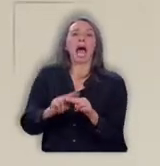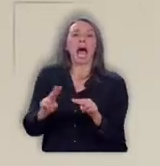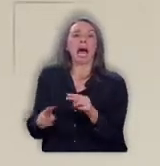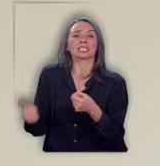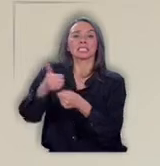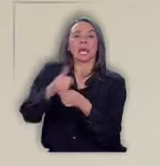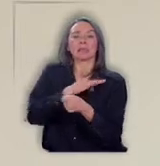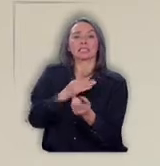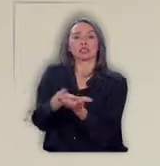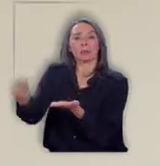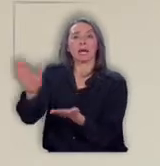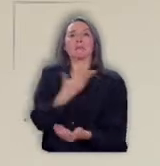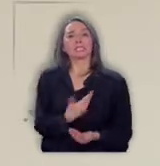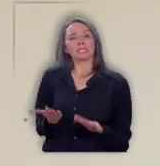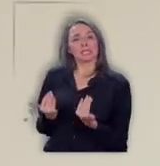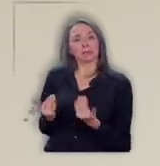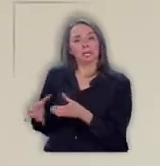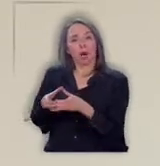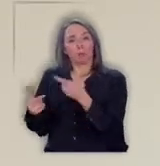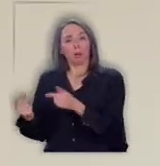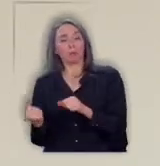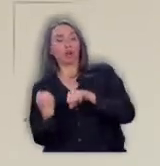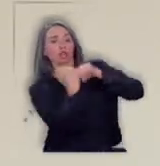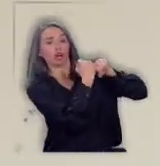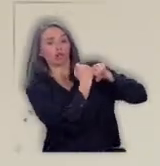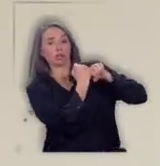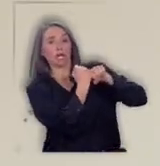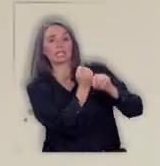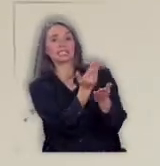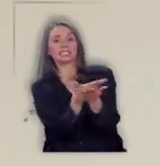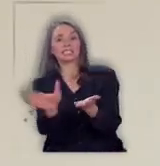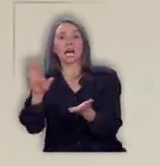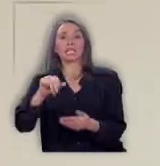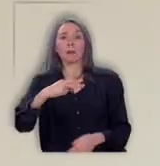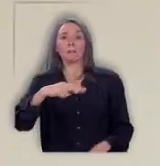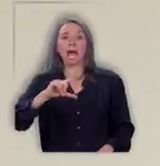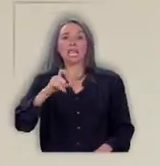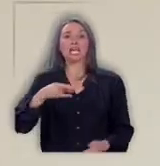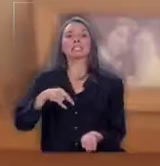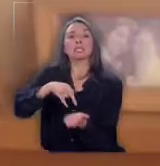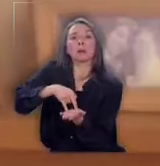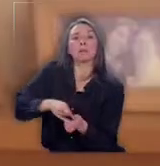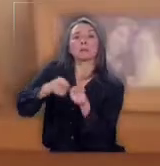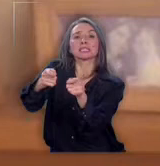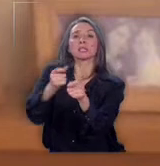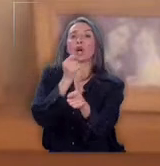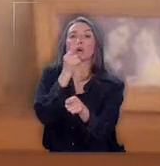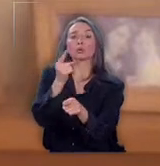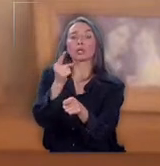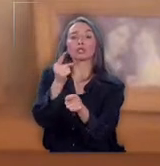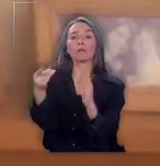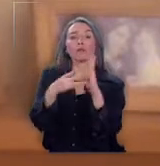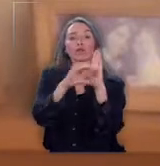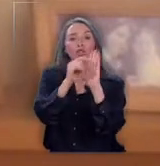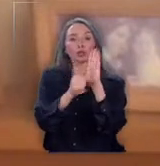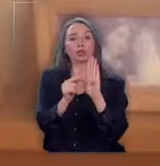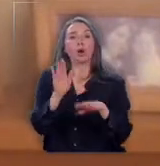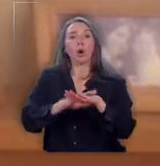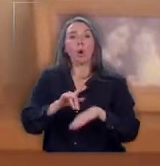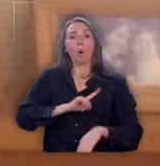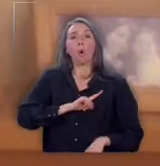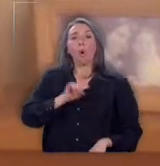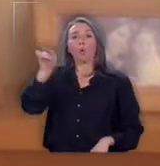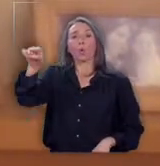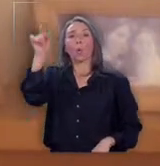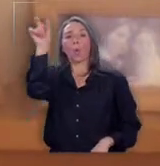irse o el presidente está esperando que la oposición saque a man a través de una acusación constitucional Me parece que tratar de culpar al ministro